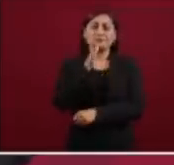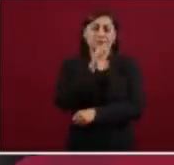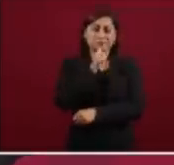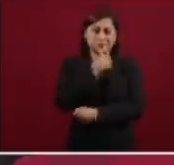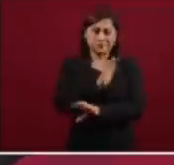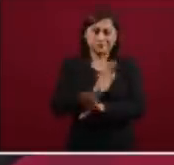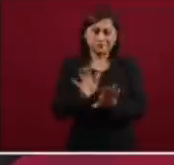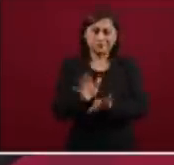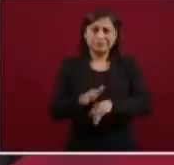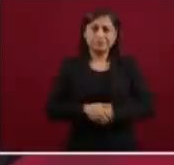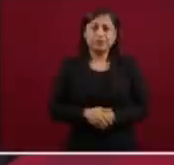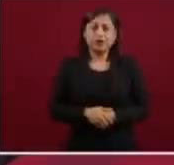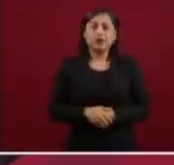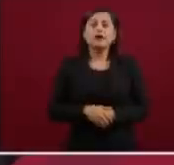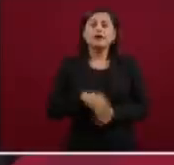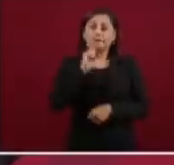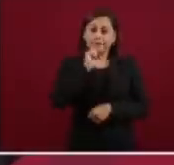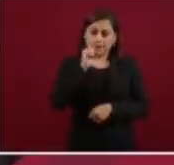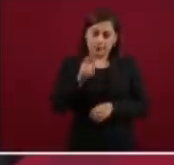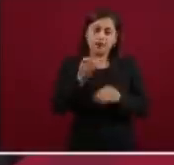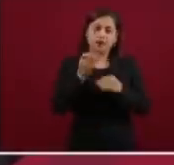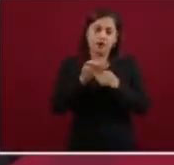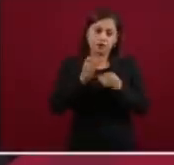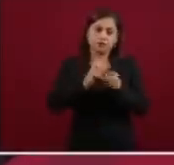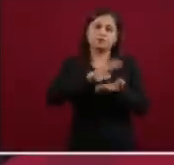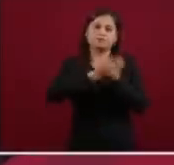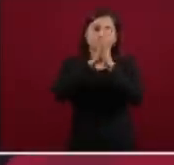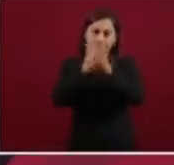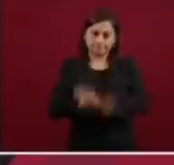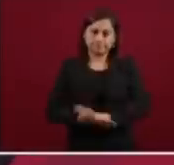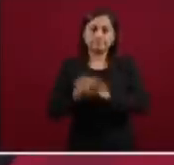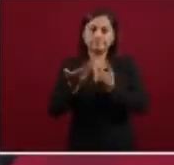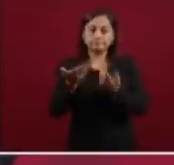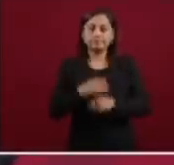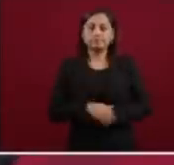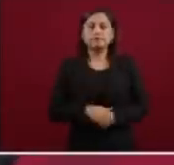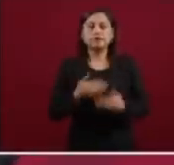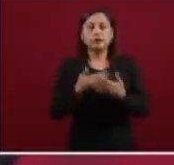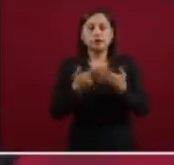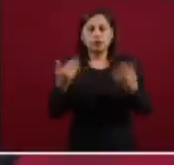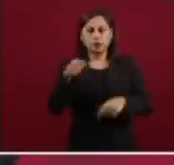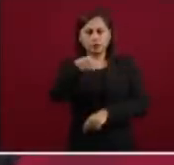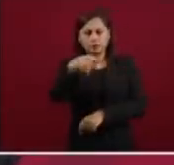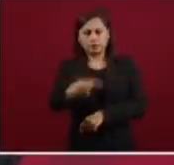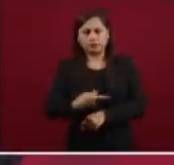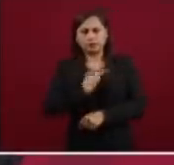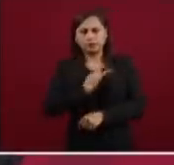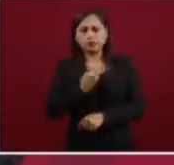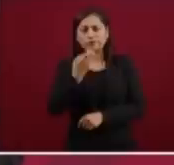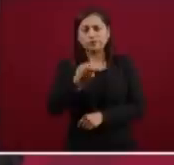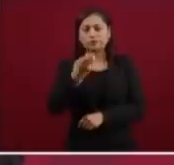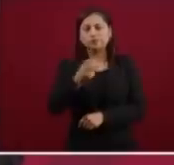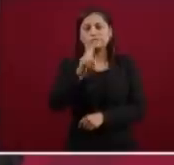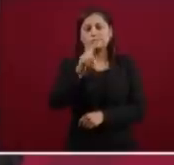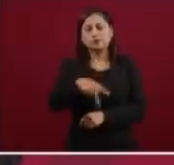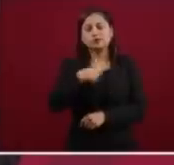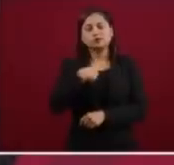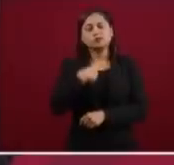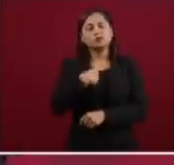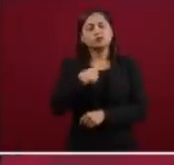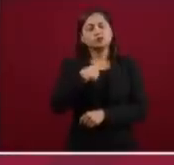y se están dando cambios ahora que me preguntas esto aprovecho para decir que lamento